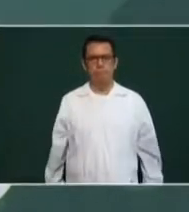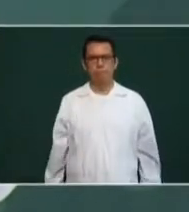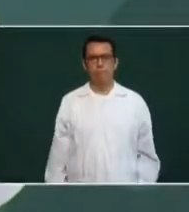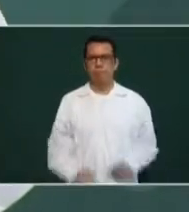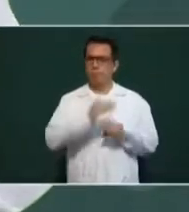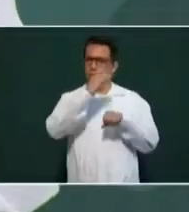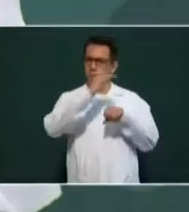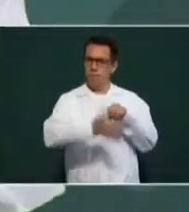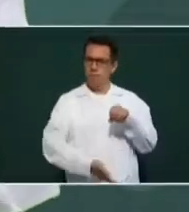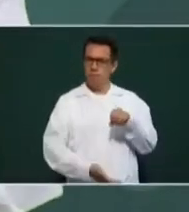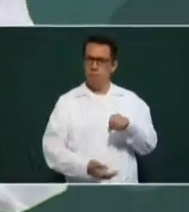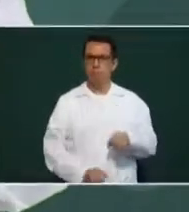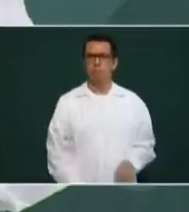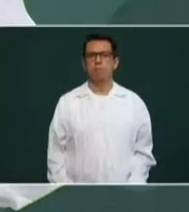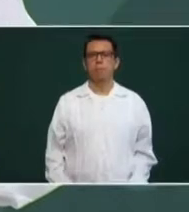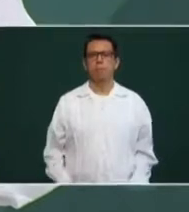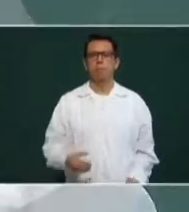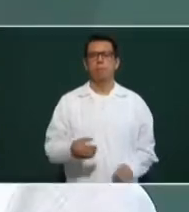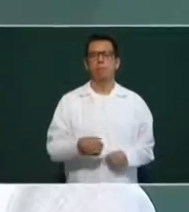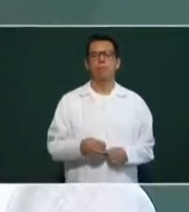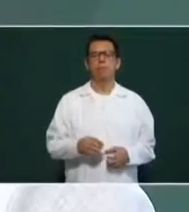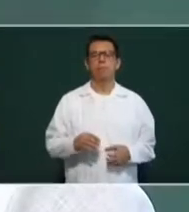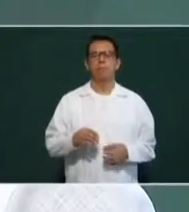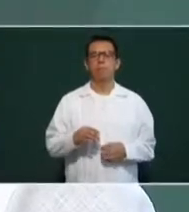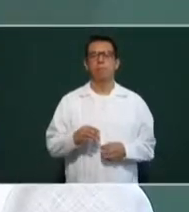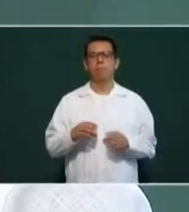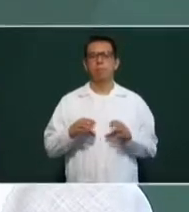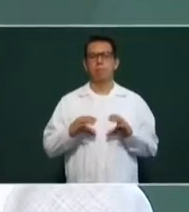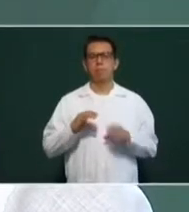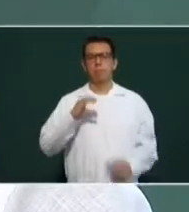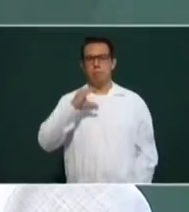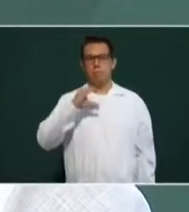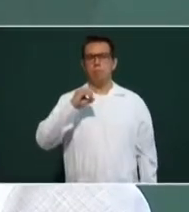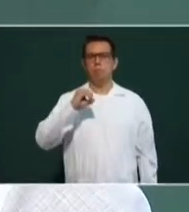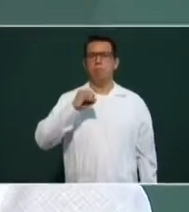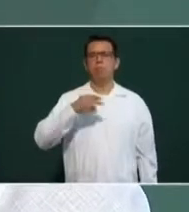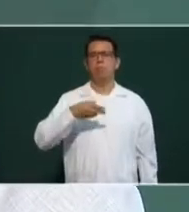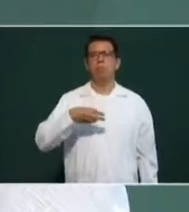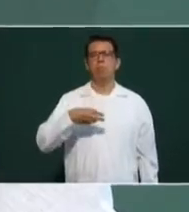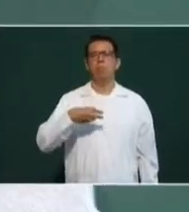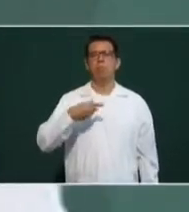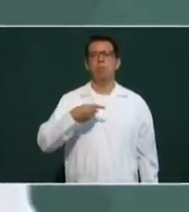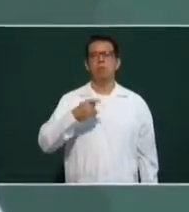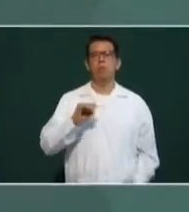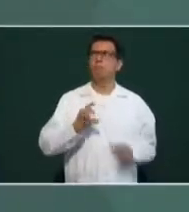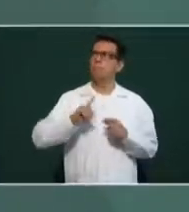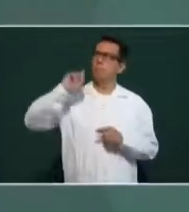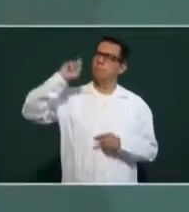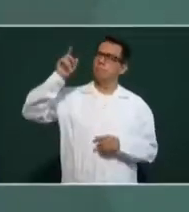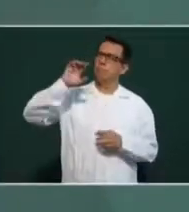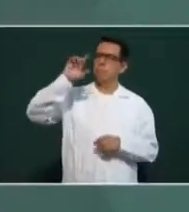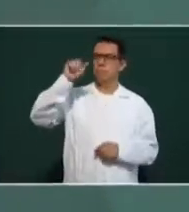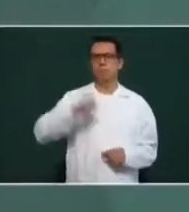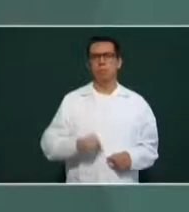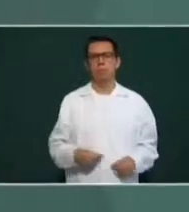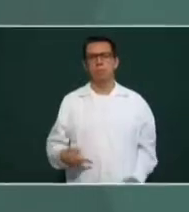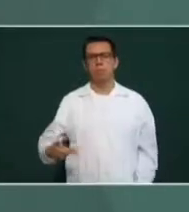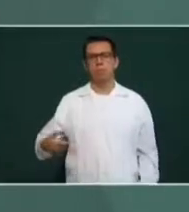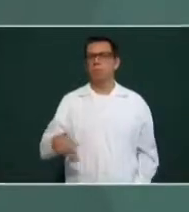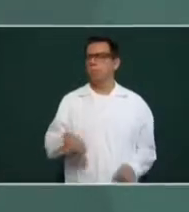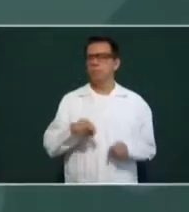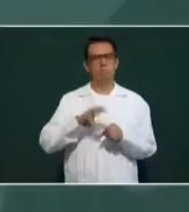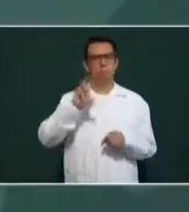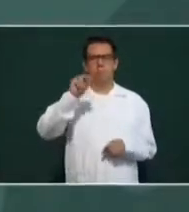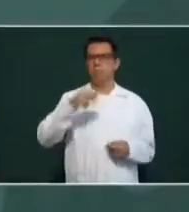la impunidad arriba ni en la presidencia ni el gobierno